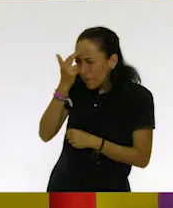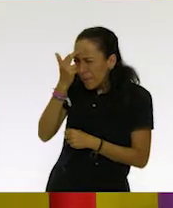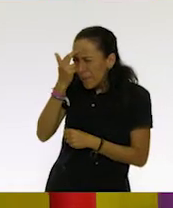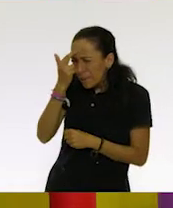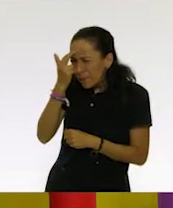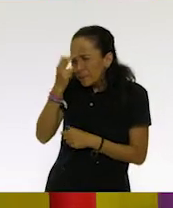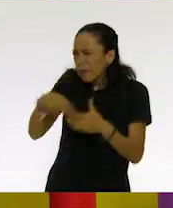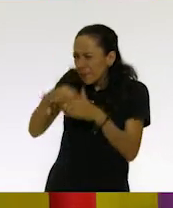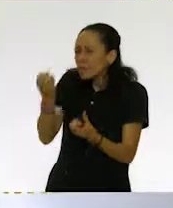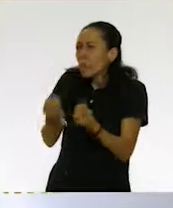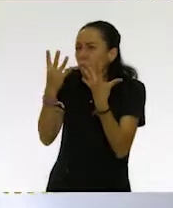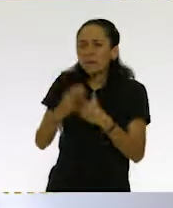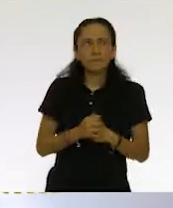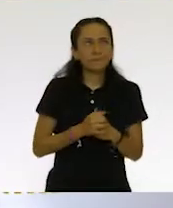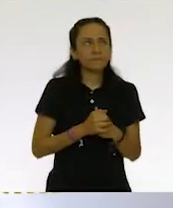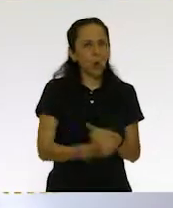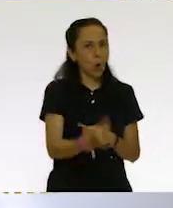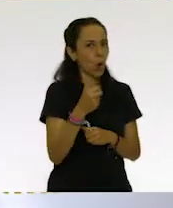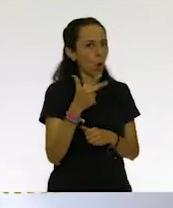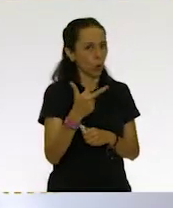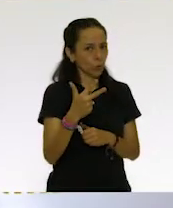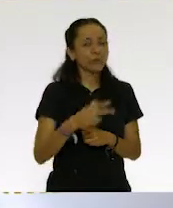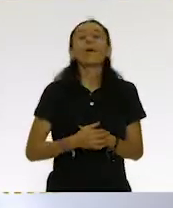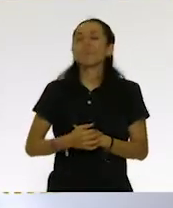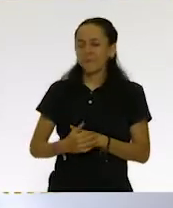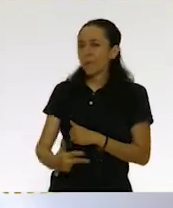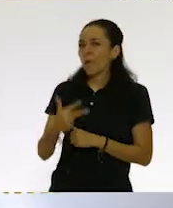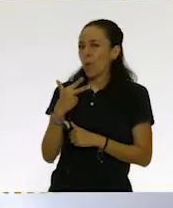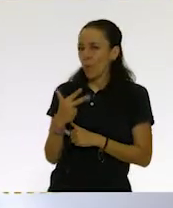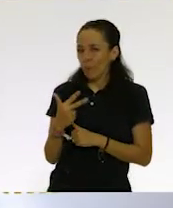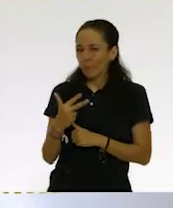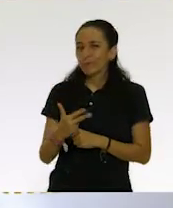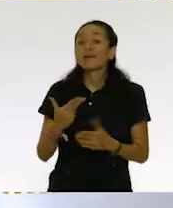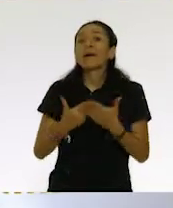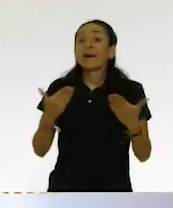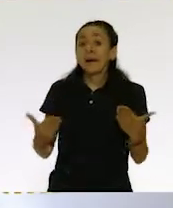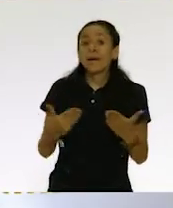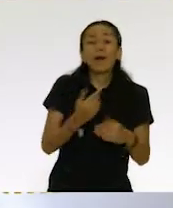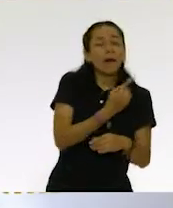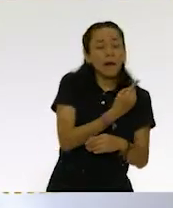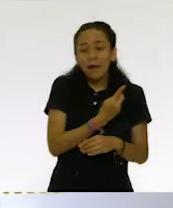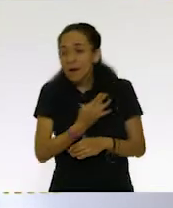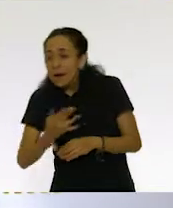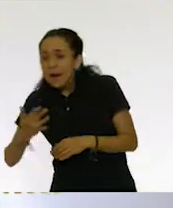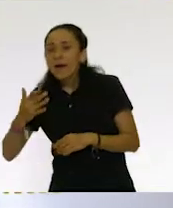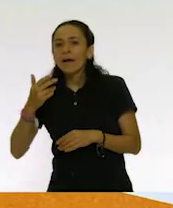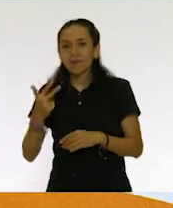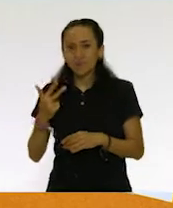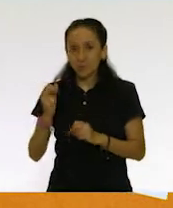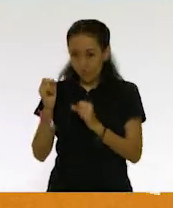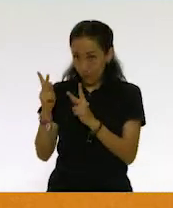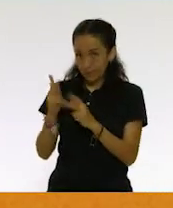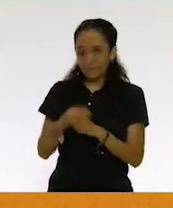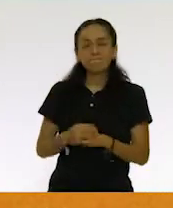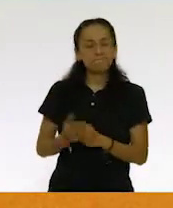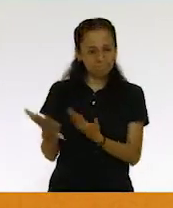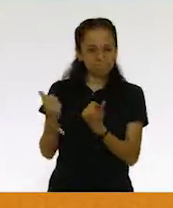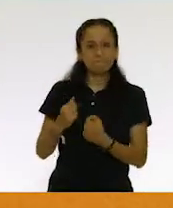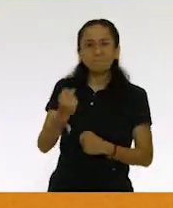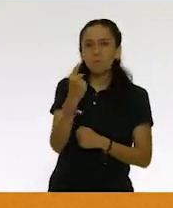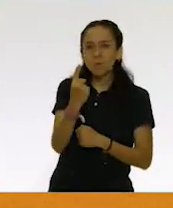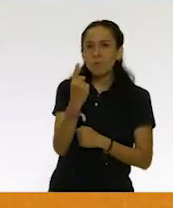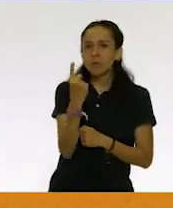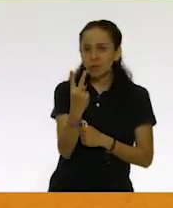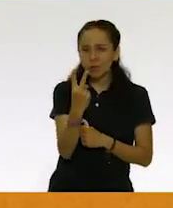lugares disponibles. 8. Entonces vamos a contar del 1 al 8, ¿te parece? Muy bien. Dice 1,